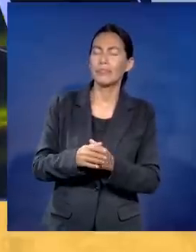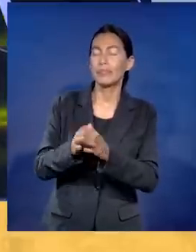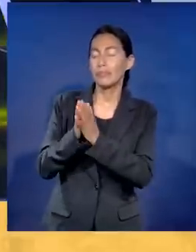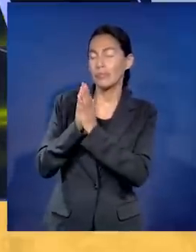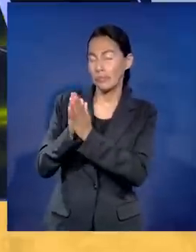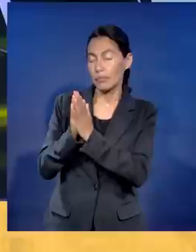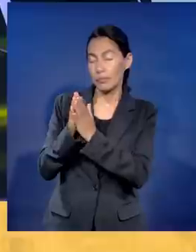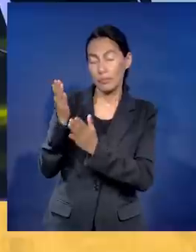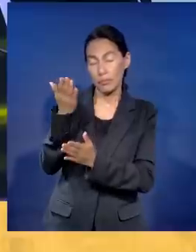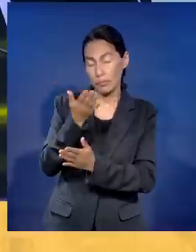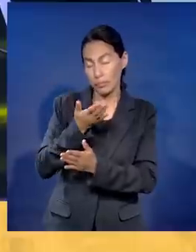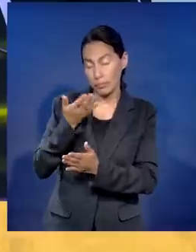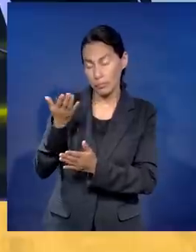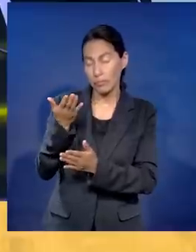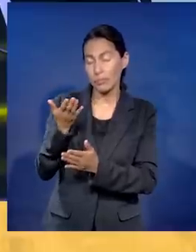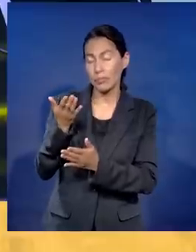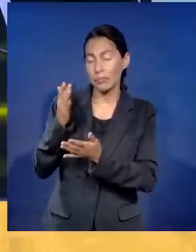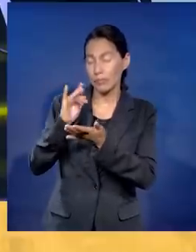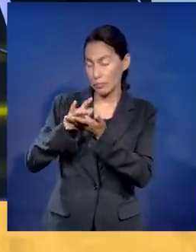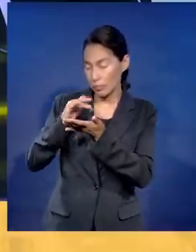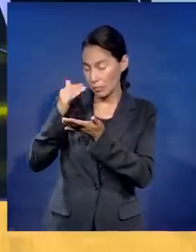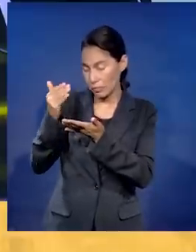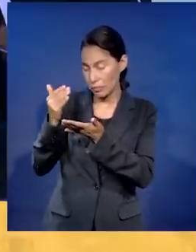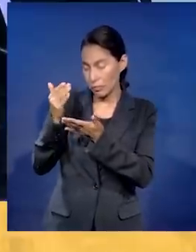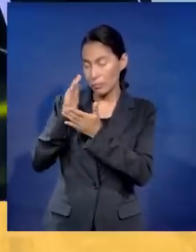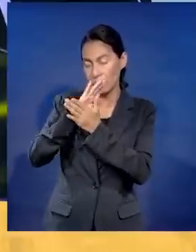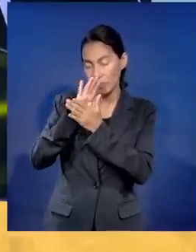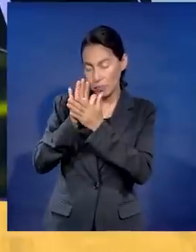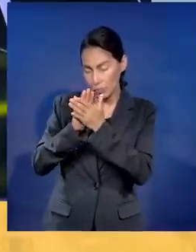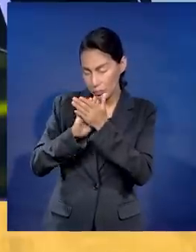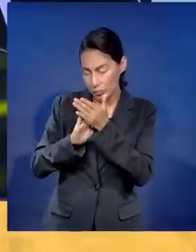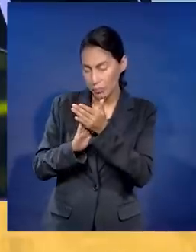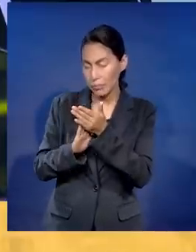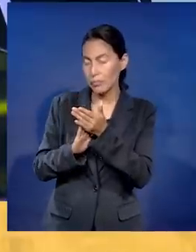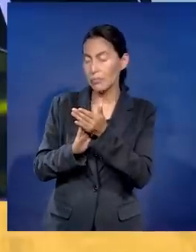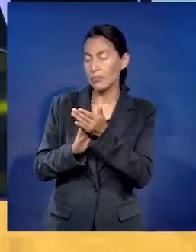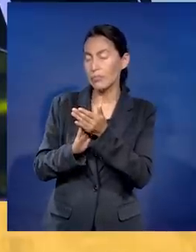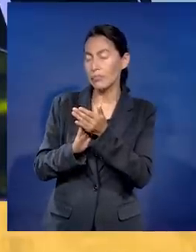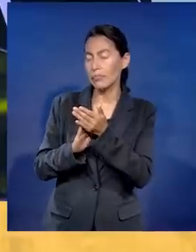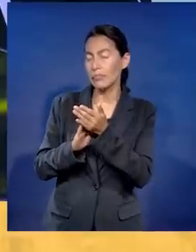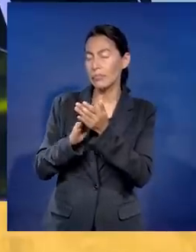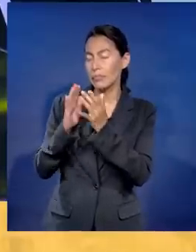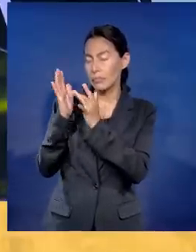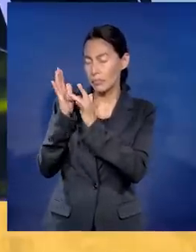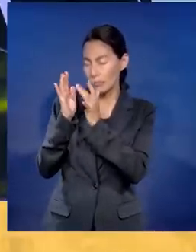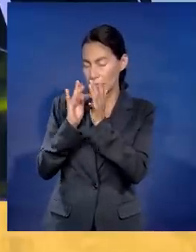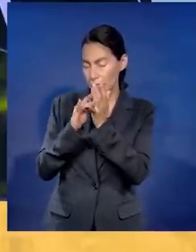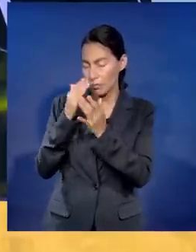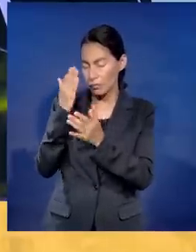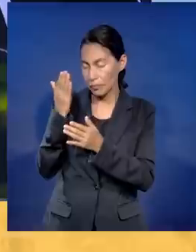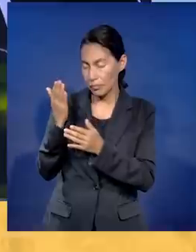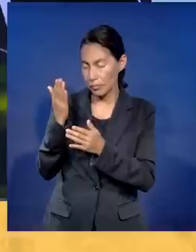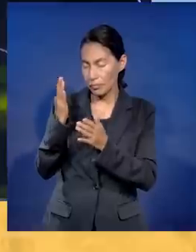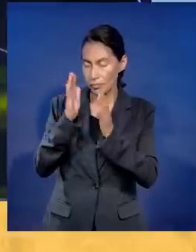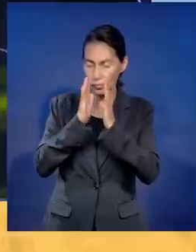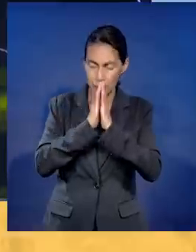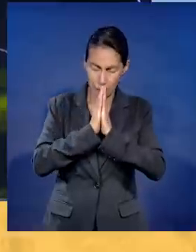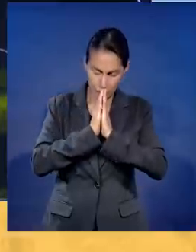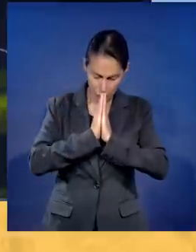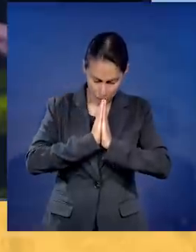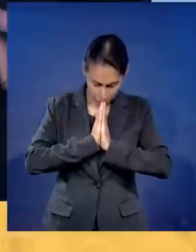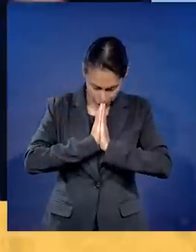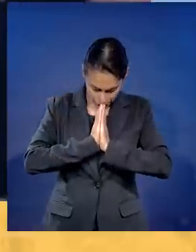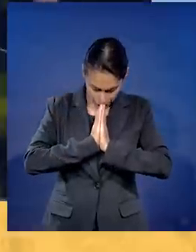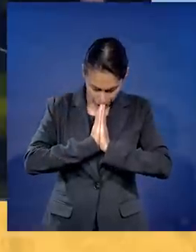cuánto te pedimos esto con gratitud y también con humildad en el nombre de Jesús